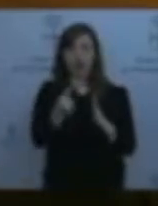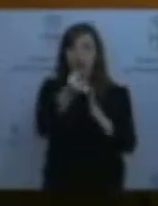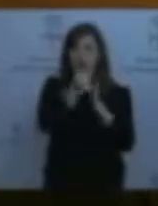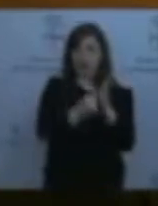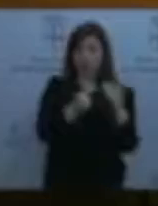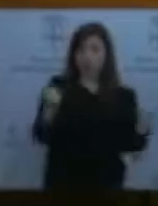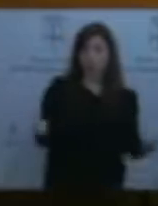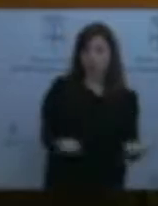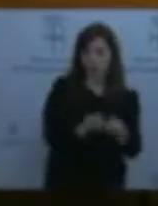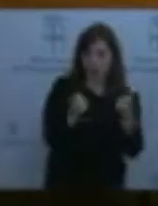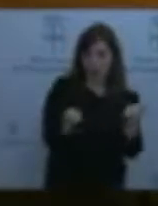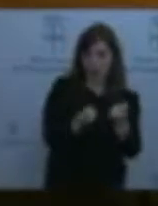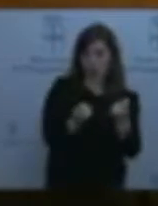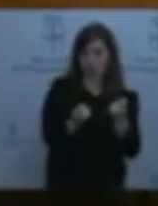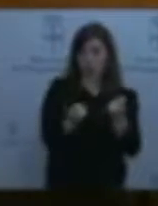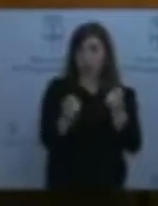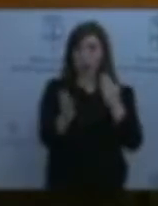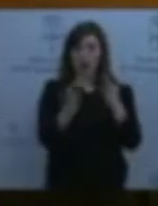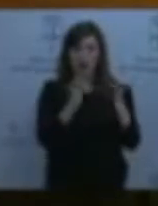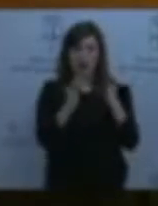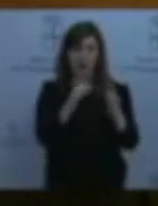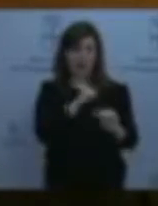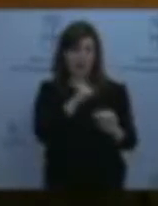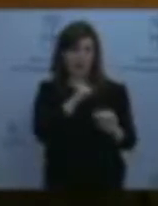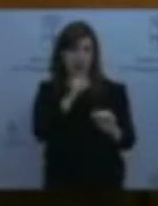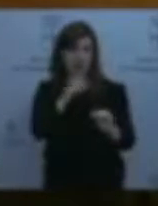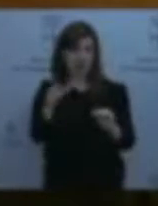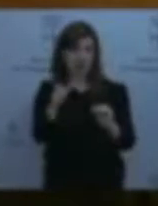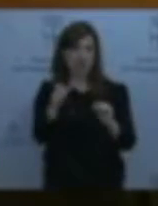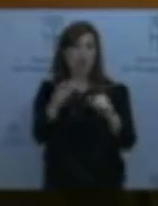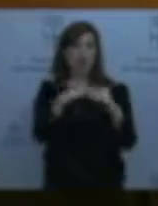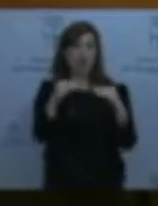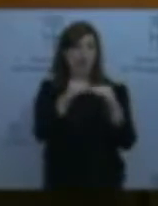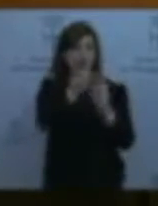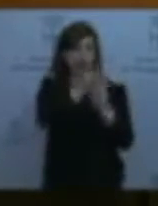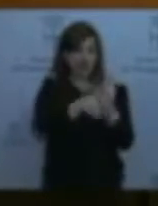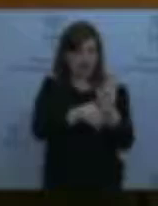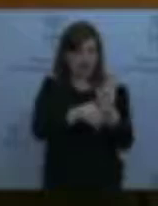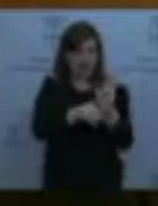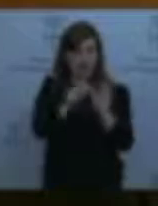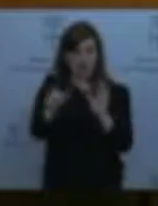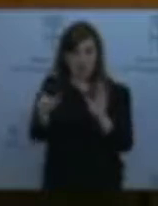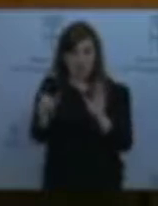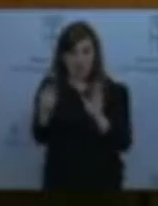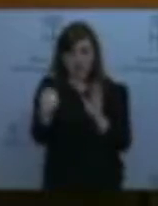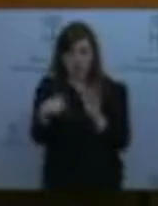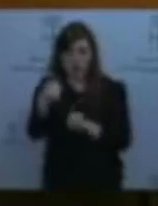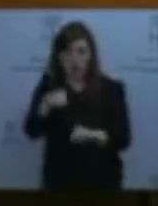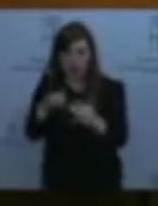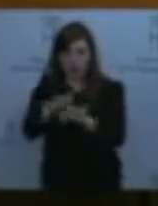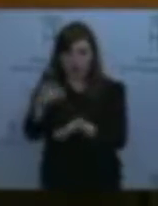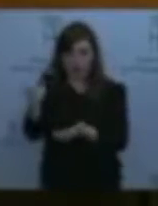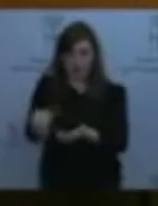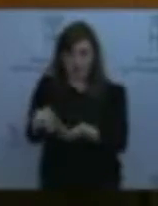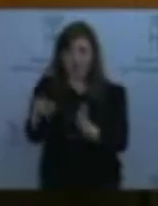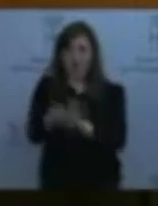publiquen de tiempos de espera medios de los pacientes que están en lista y los tiempos de espera de los pacientes que ya salieron, pues que prácticamente son la